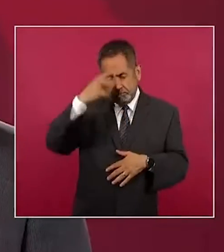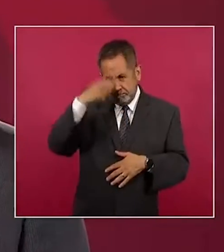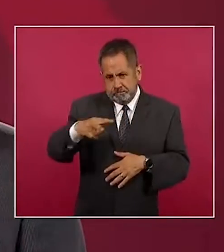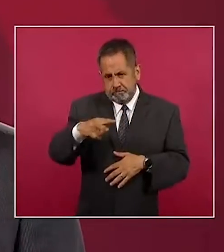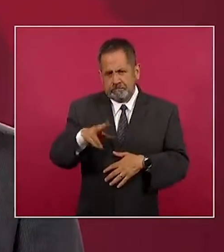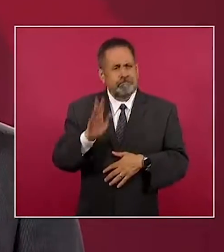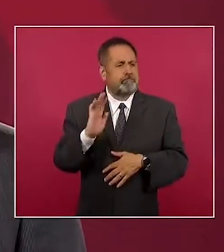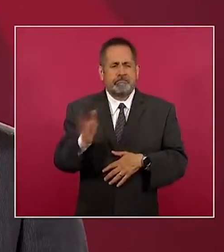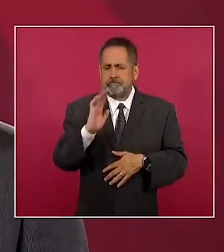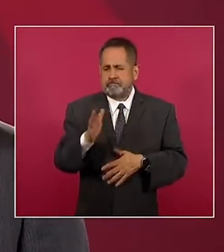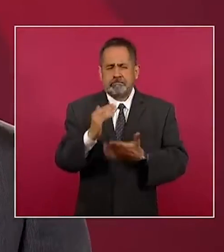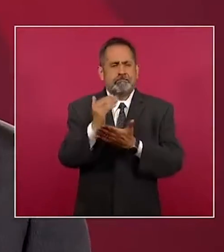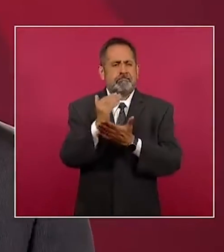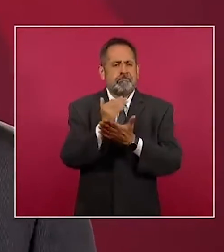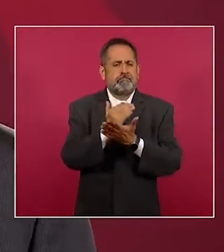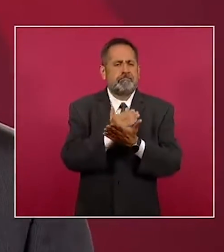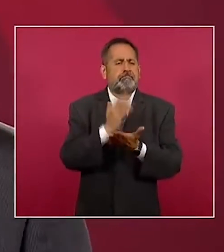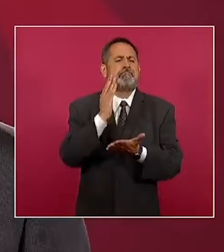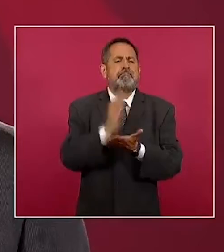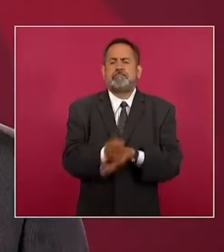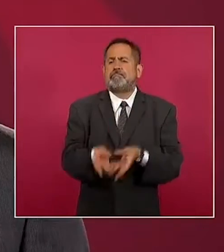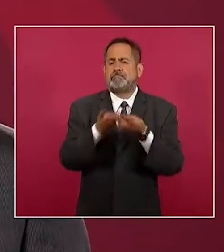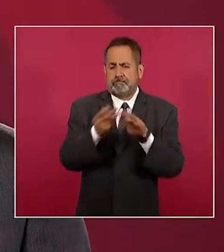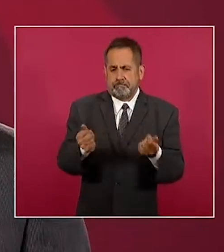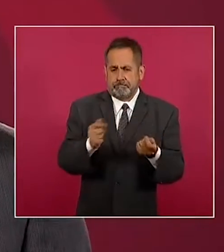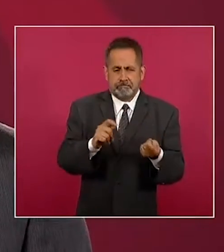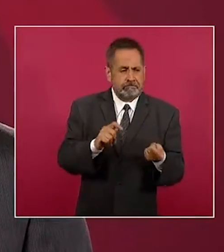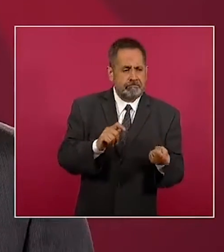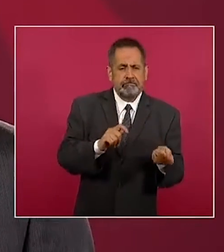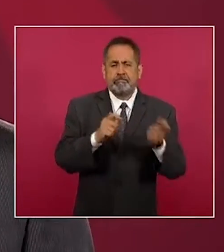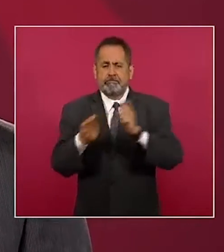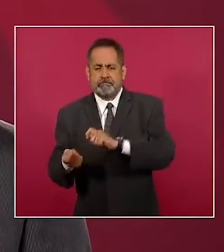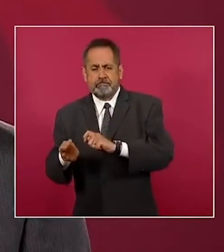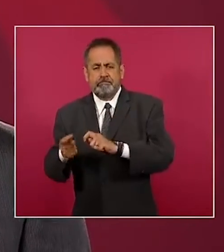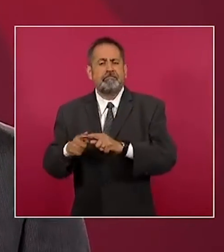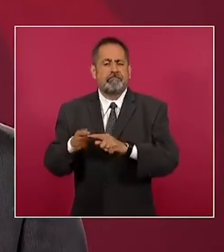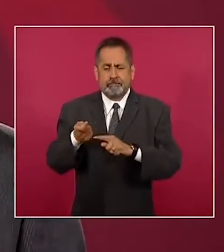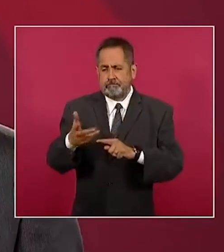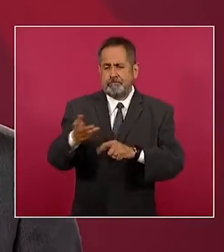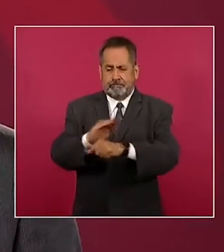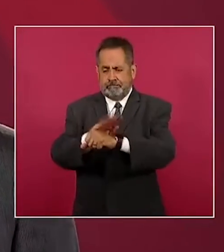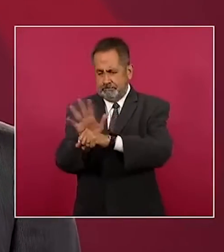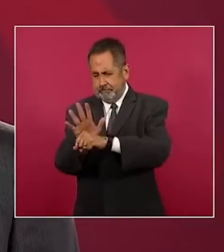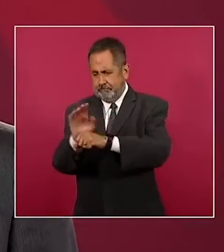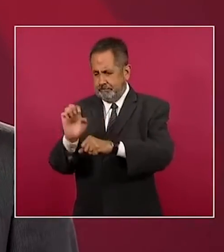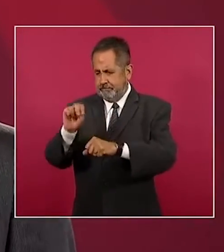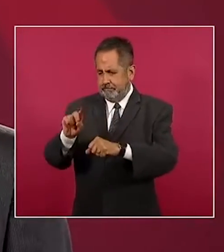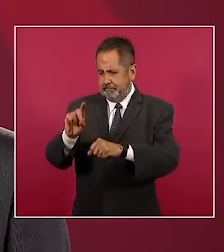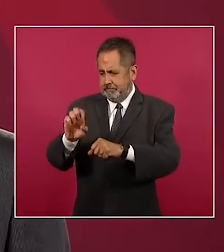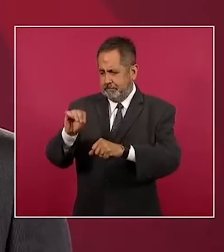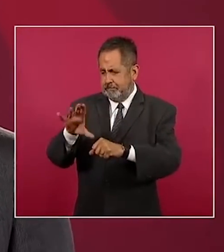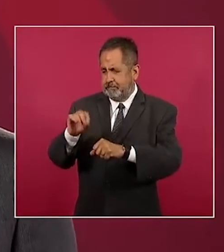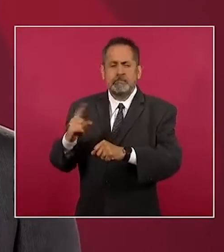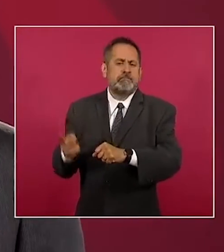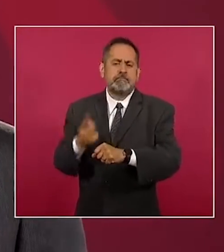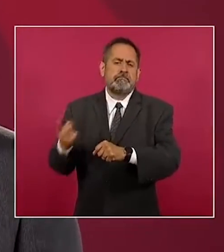de dejarlo de usar, dejando en claro que en estos momentos aún no es adecuado prescindir de este medio de protección contra el virus. Y en segundo lugar,